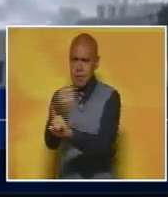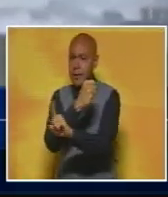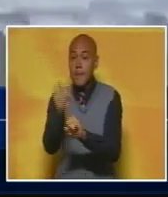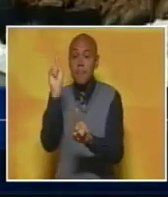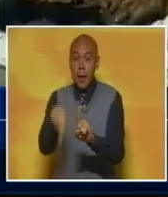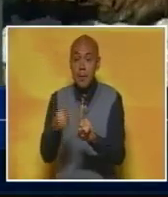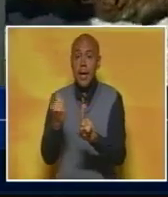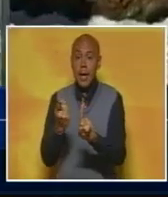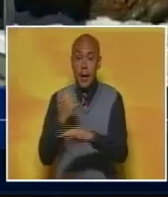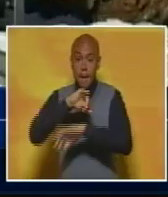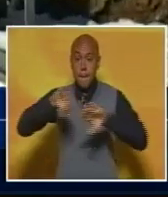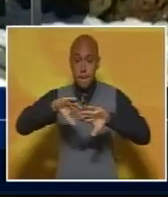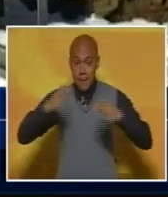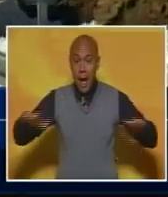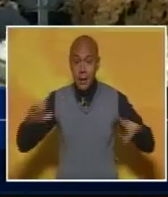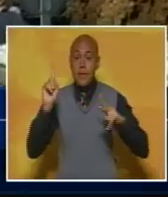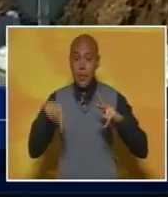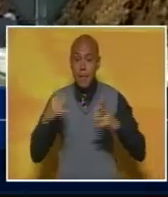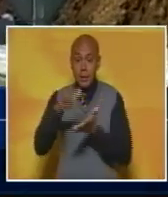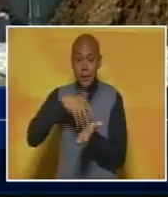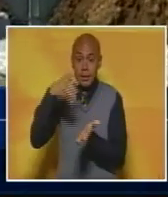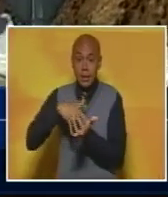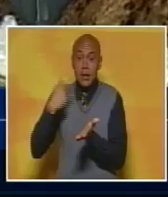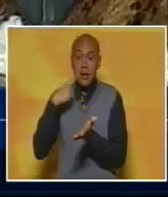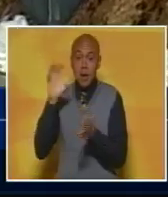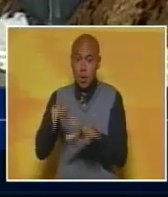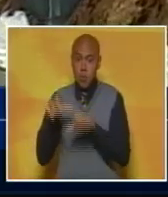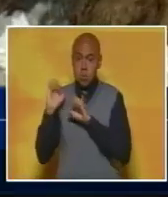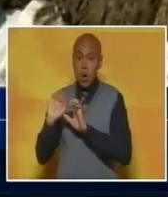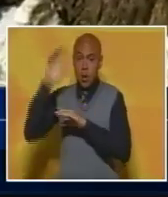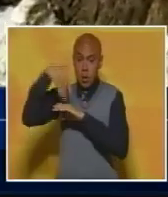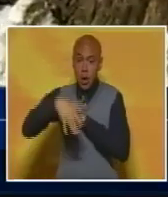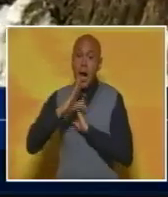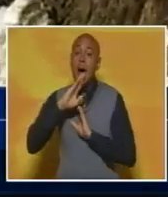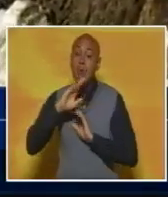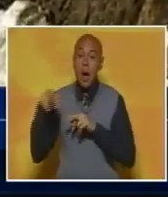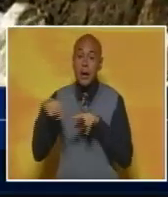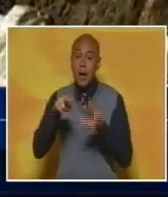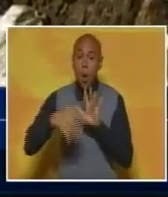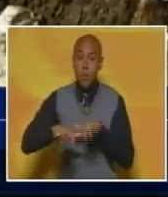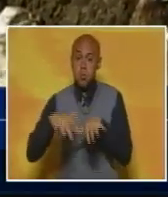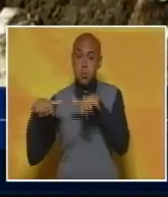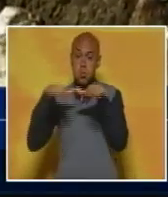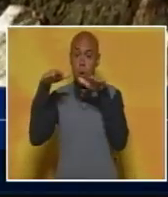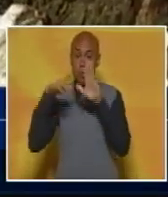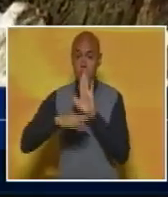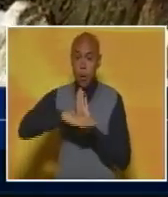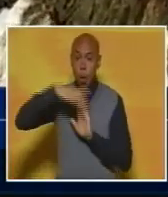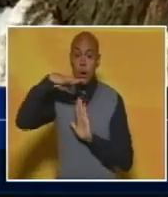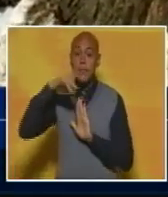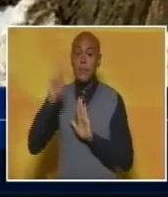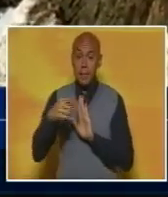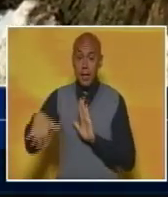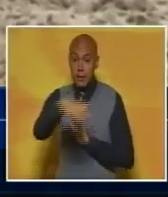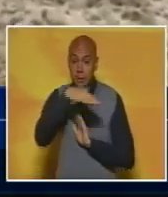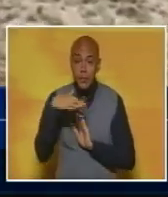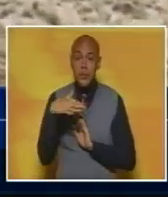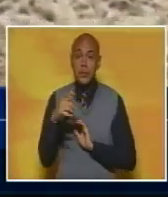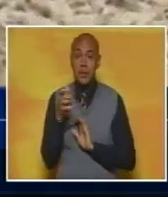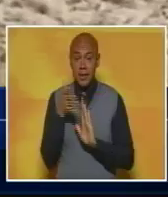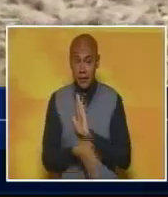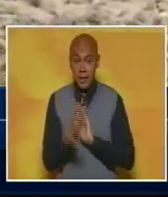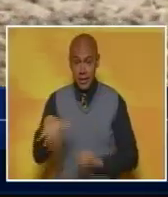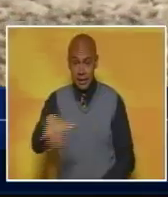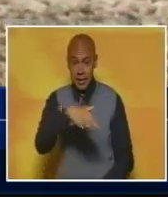todo en playas y en el campo por las graves inundaciones con crecidas y desbordamiento de ríos. Asimismo, el delta del Ebro, en un